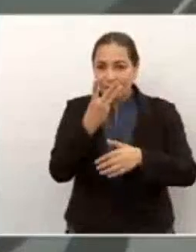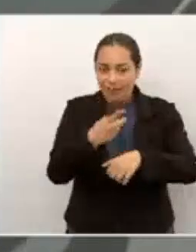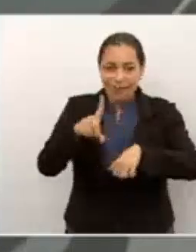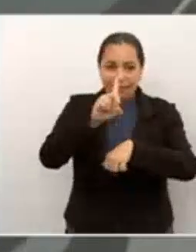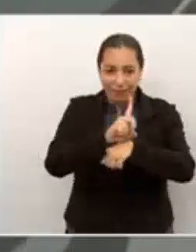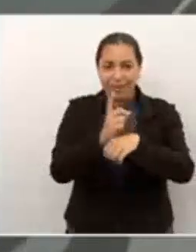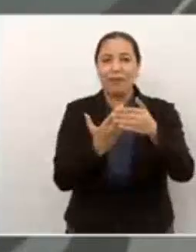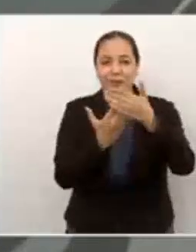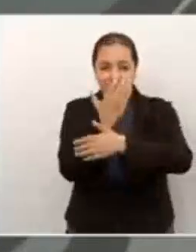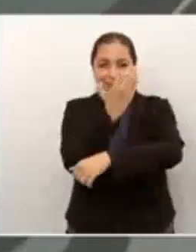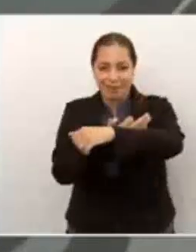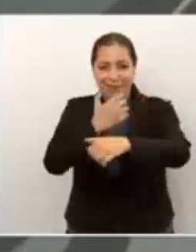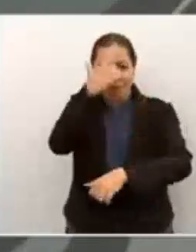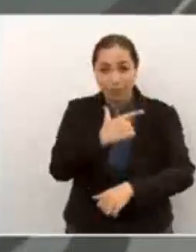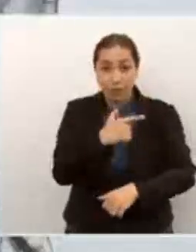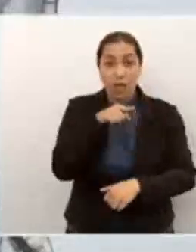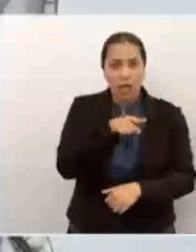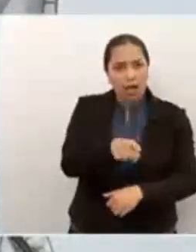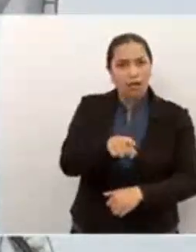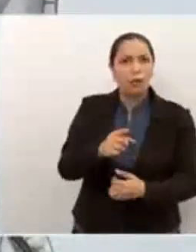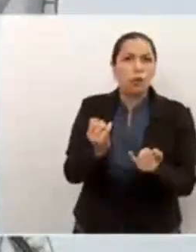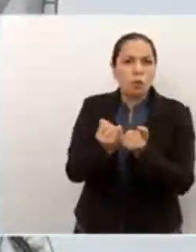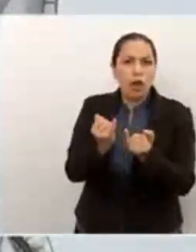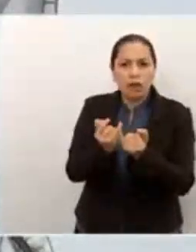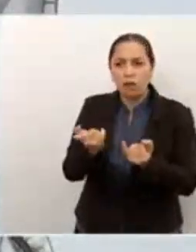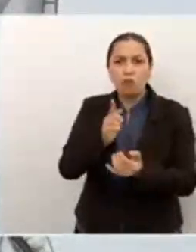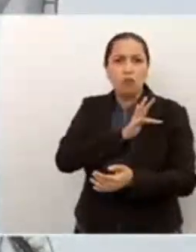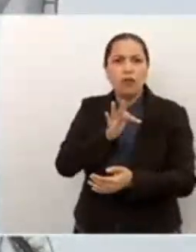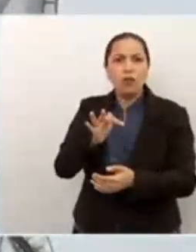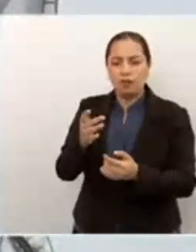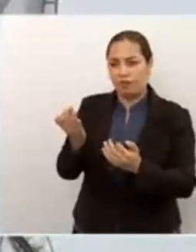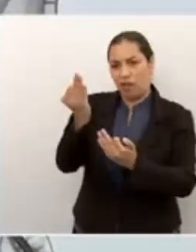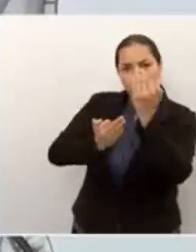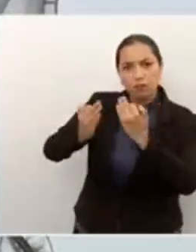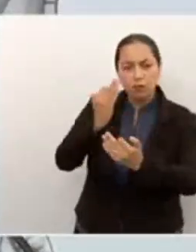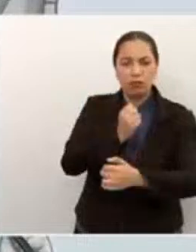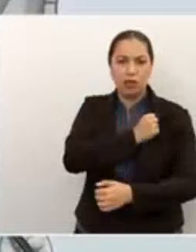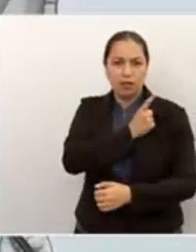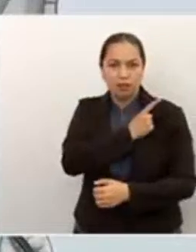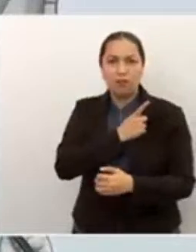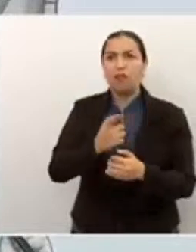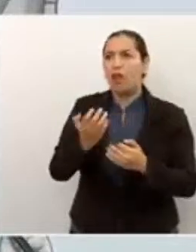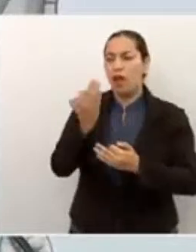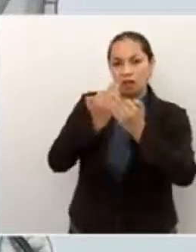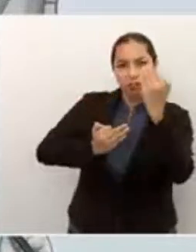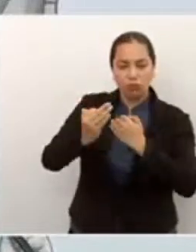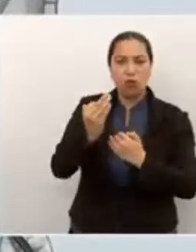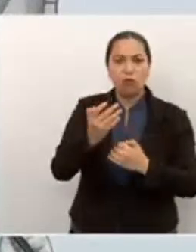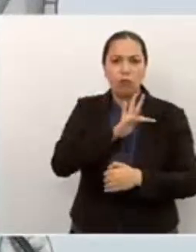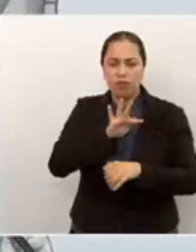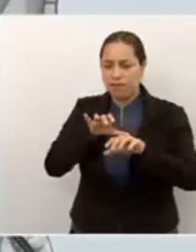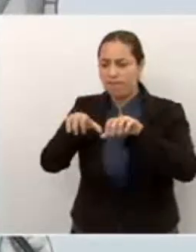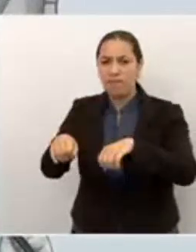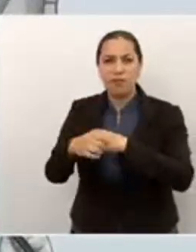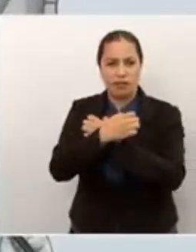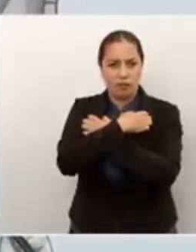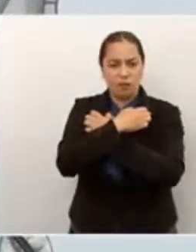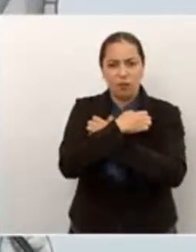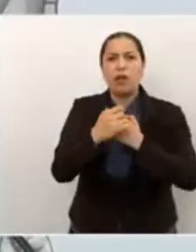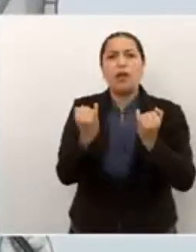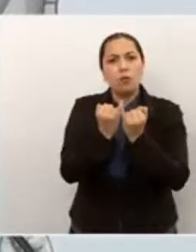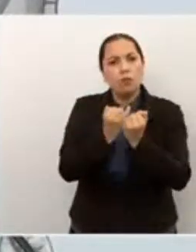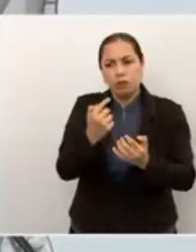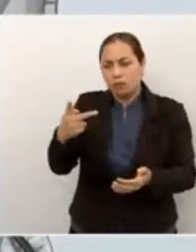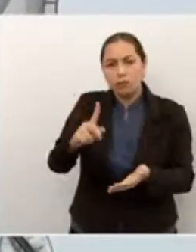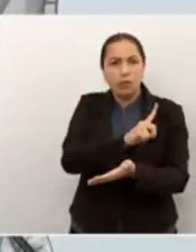tener acceso a la educación, desde preescolar hasta la universidad. Debe tener derecho a la vivienda. El pueblo de